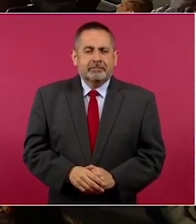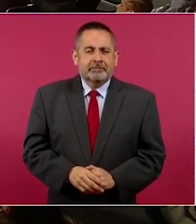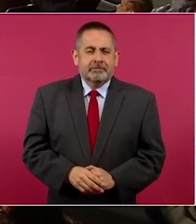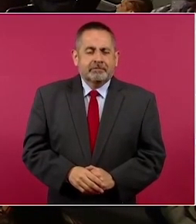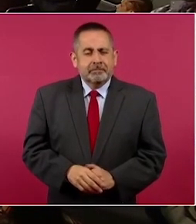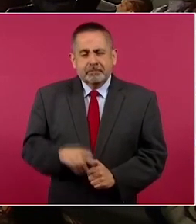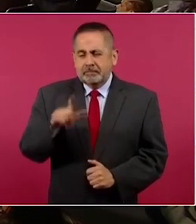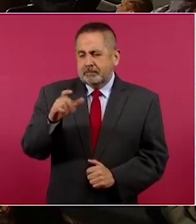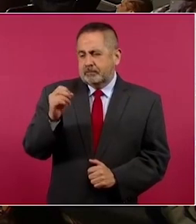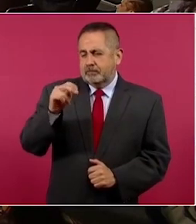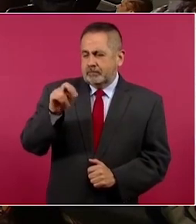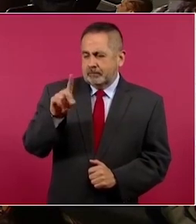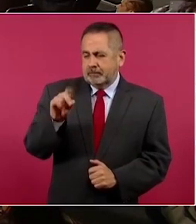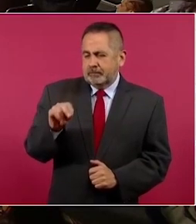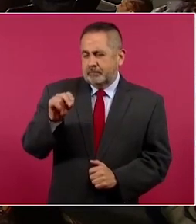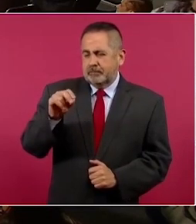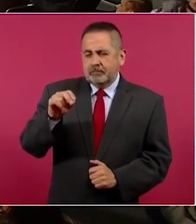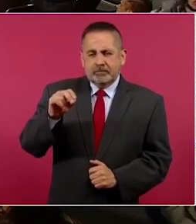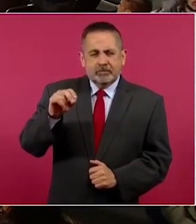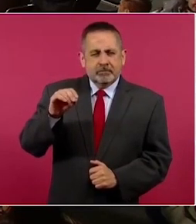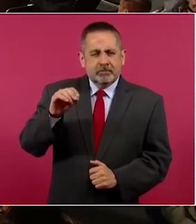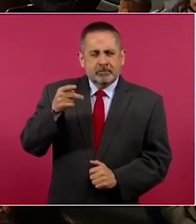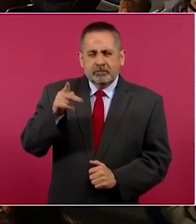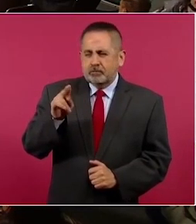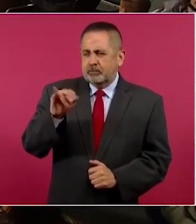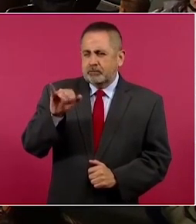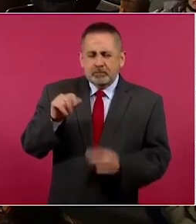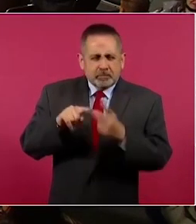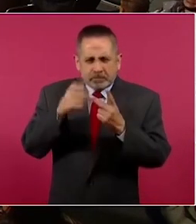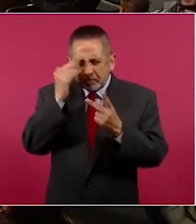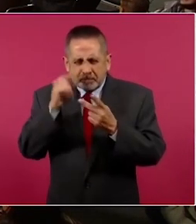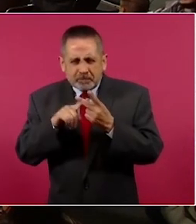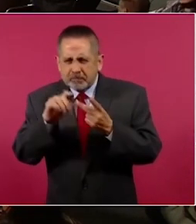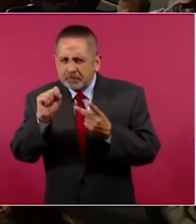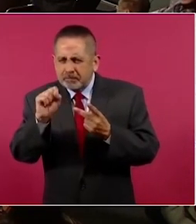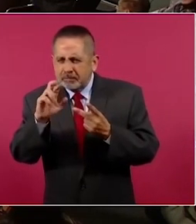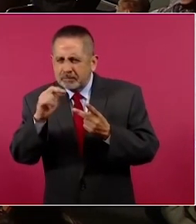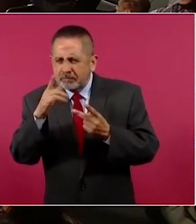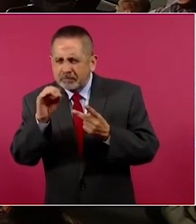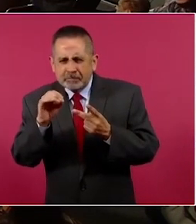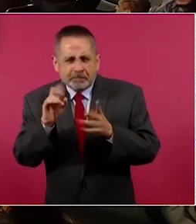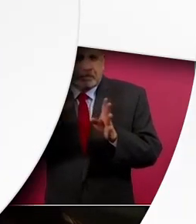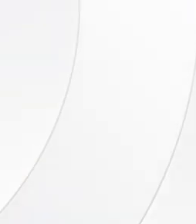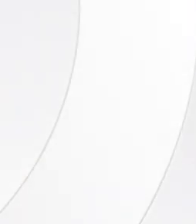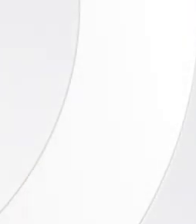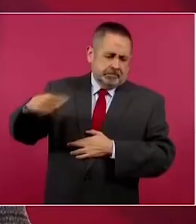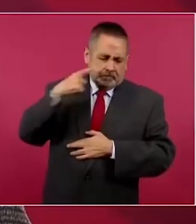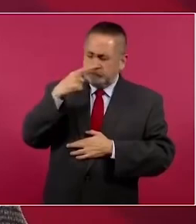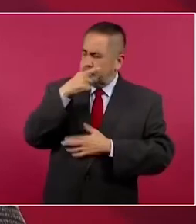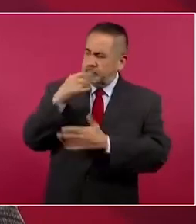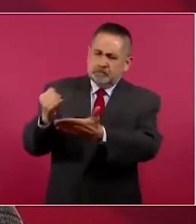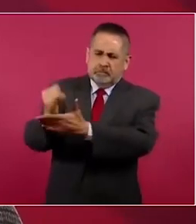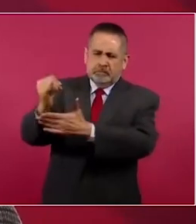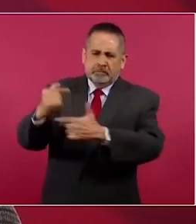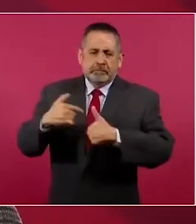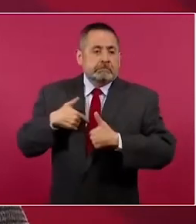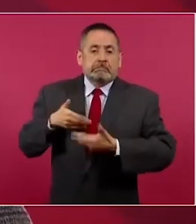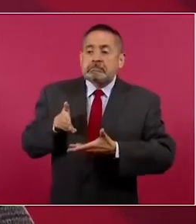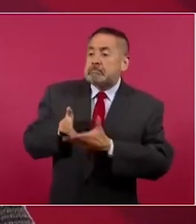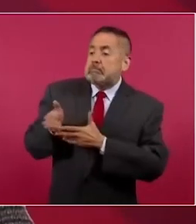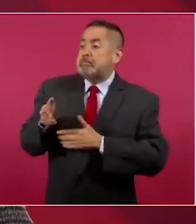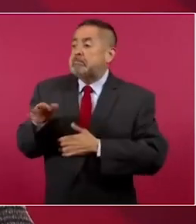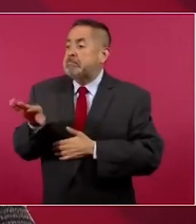Bueno, está Leonardo Curcio, no sé si este es Sergio Sarmiento, pero podría ser. ¿Pero por qué